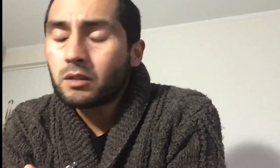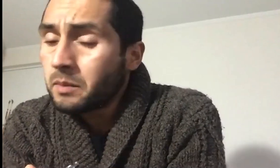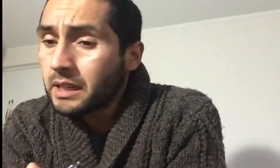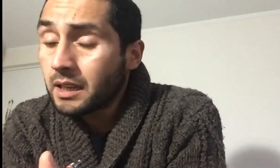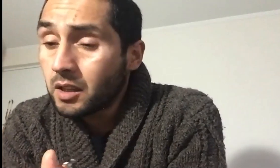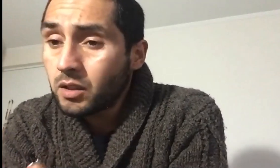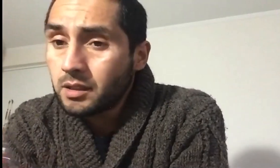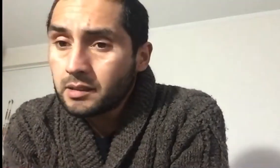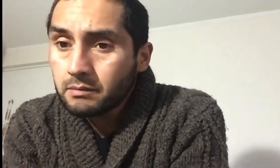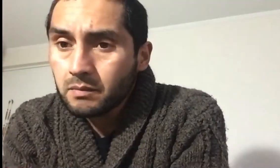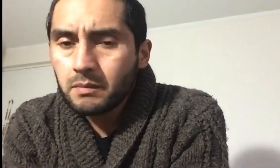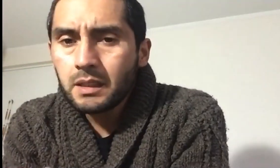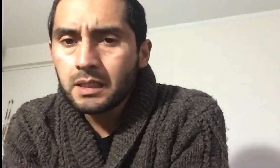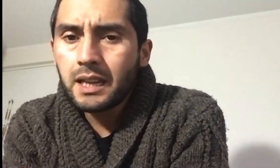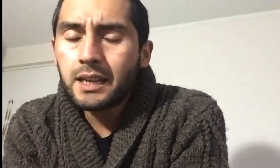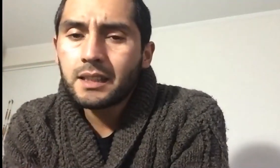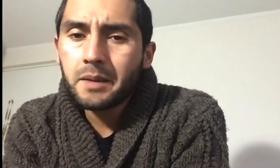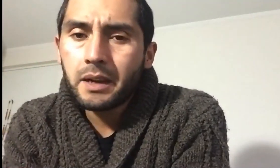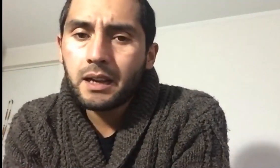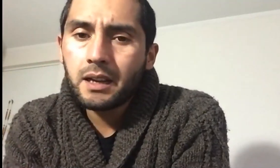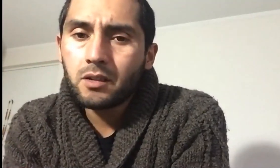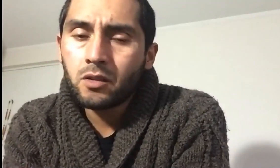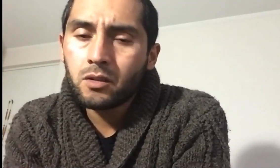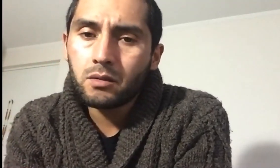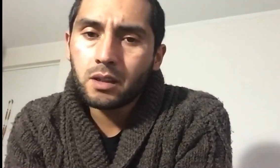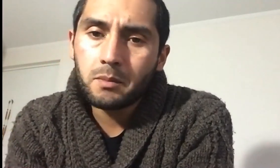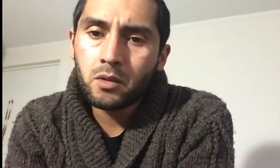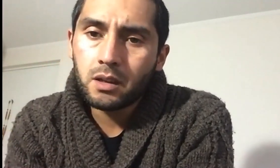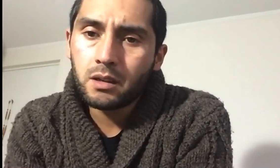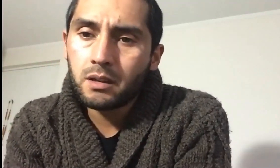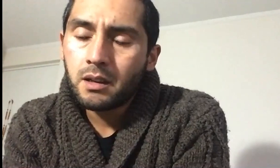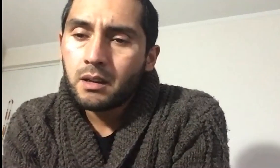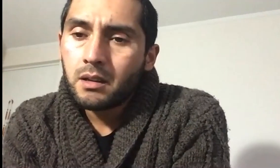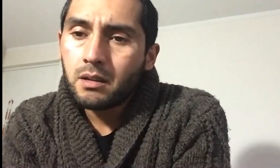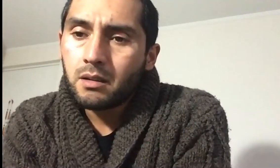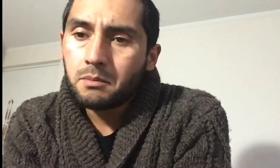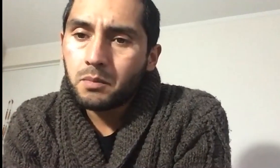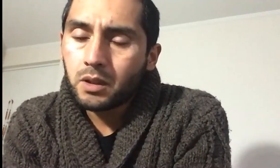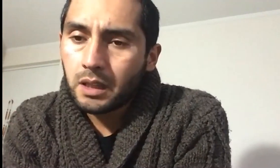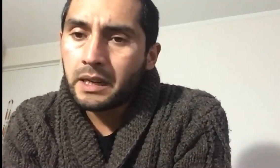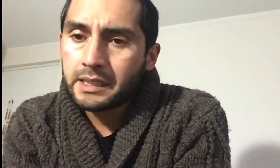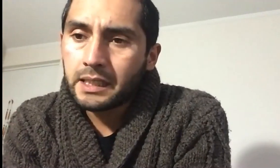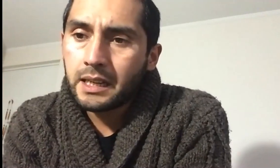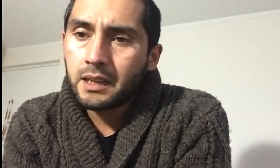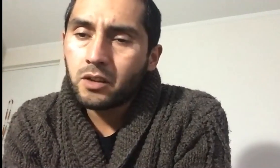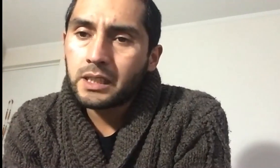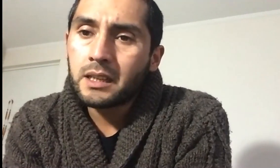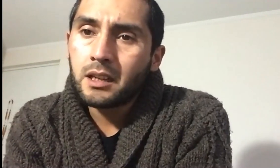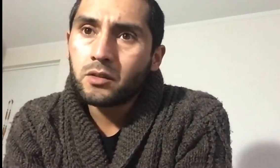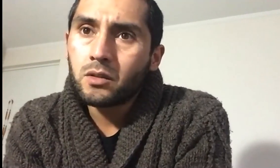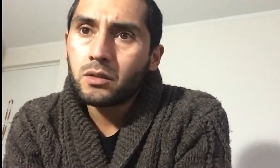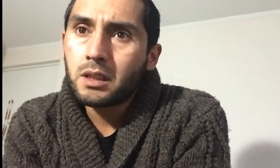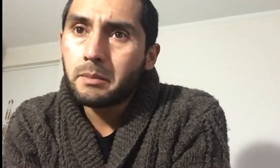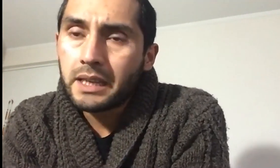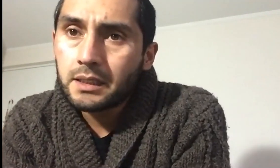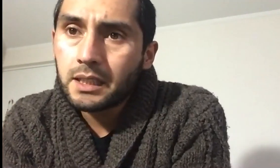Les cuento para el día de hoy, ya el tema, tenemos por tema a tratar lo que tiene